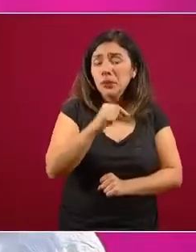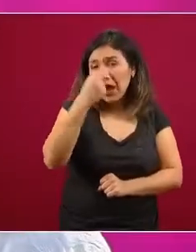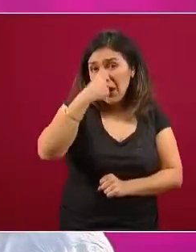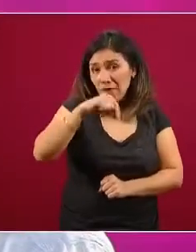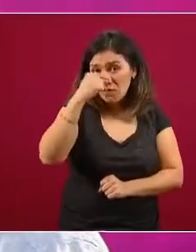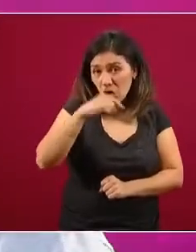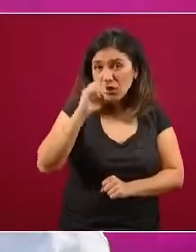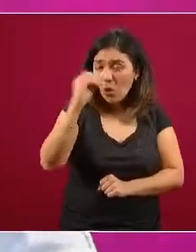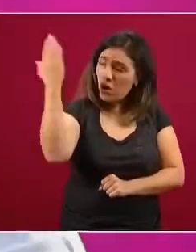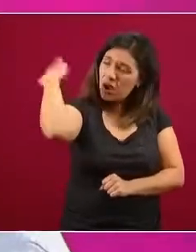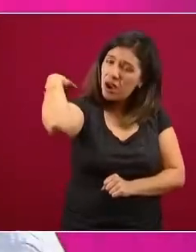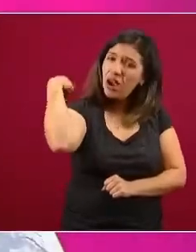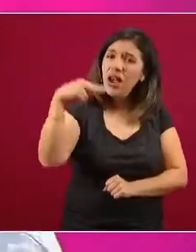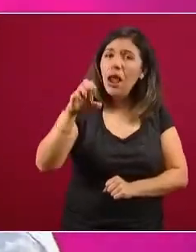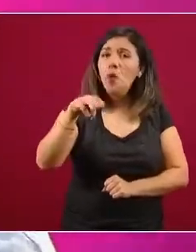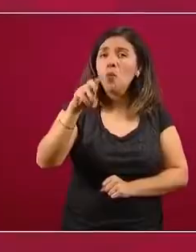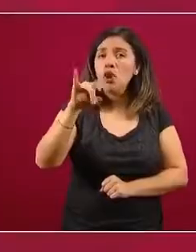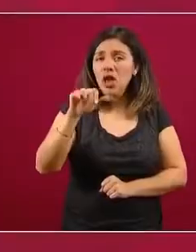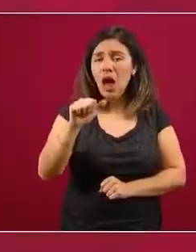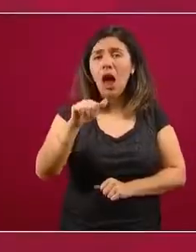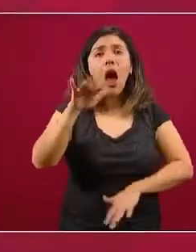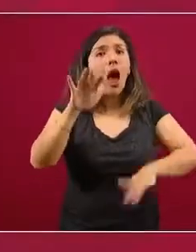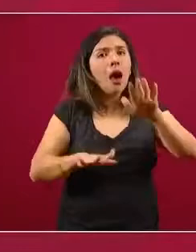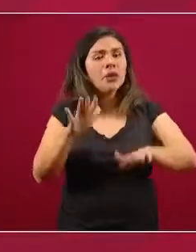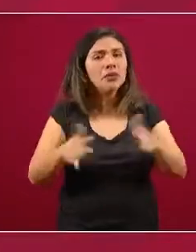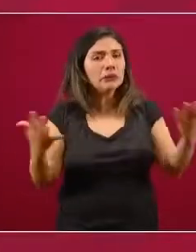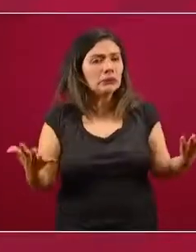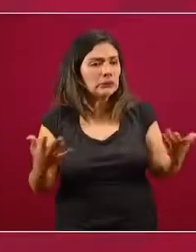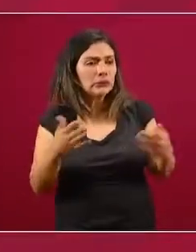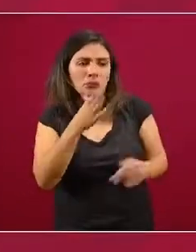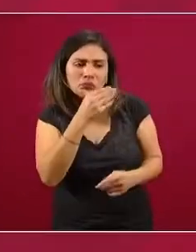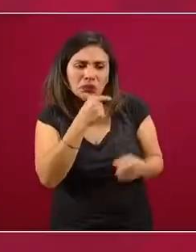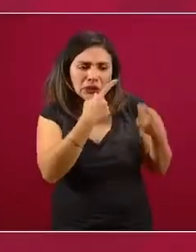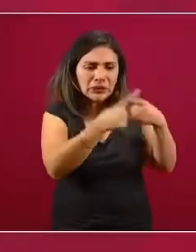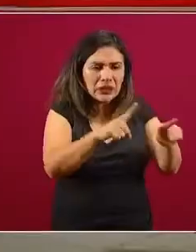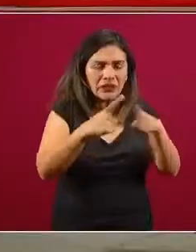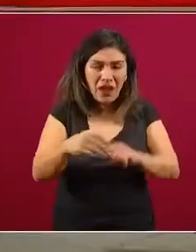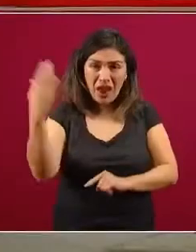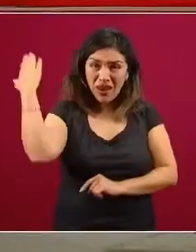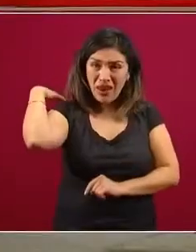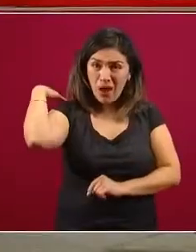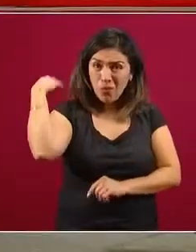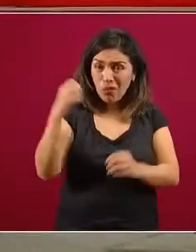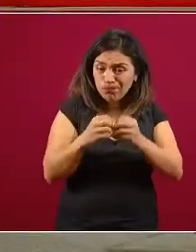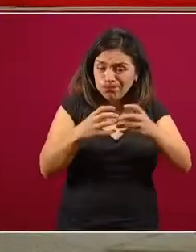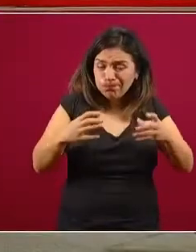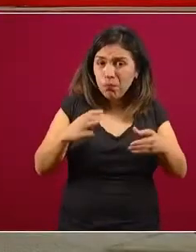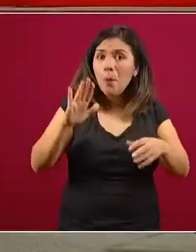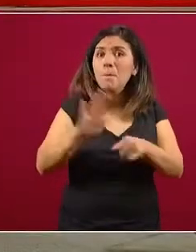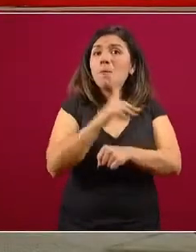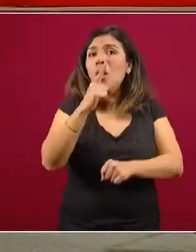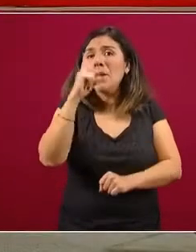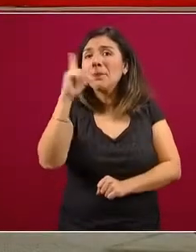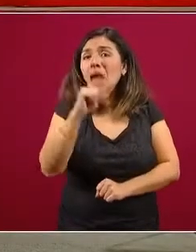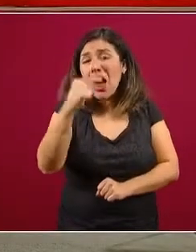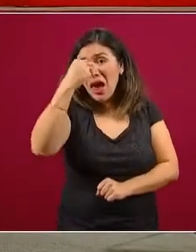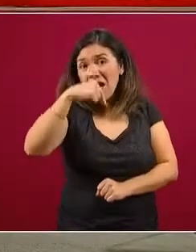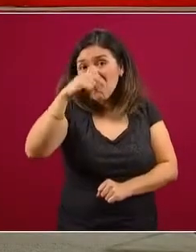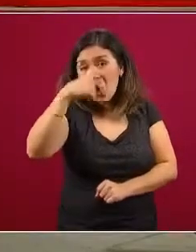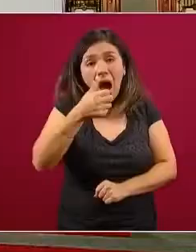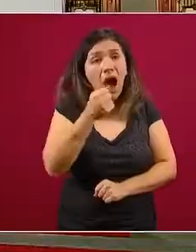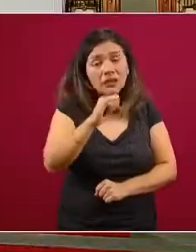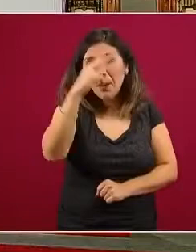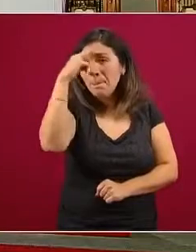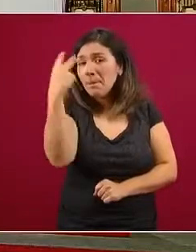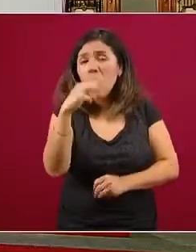neumonía. Muchas veces no se puede distinguir que una neumonía fue por influenza, esto en México y en todo